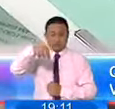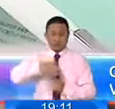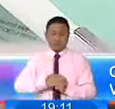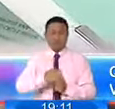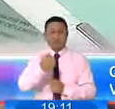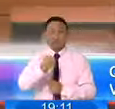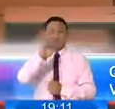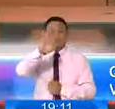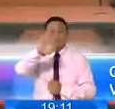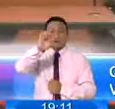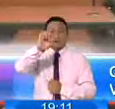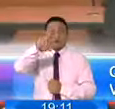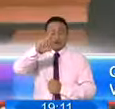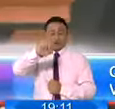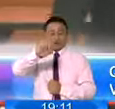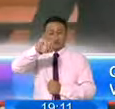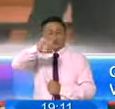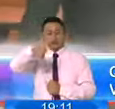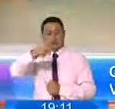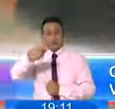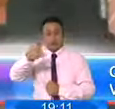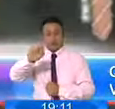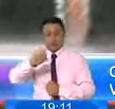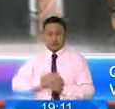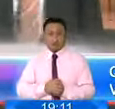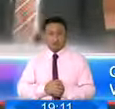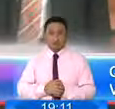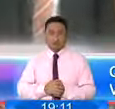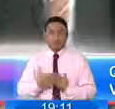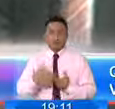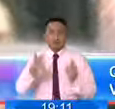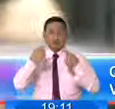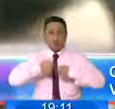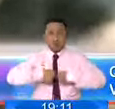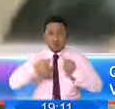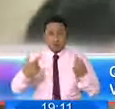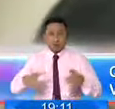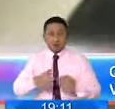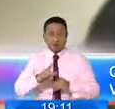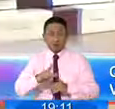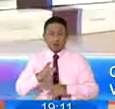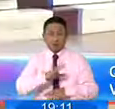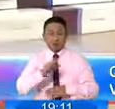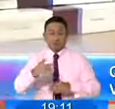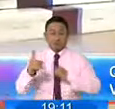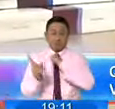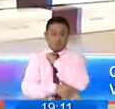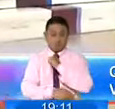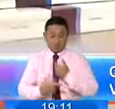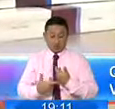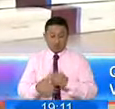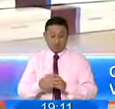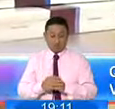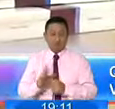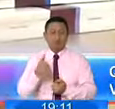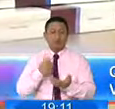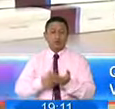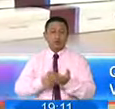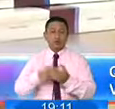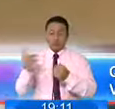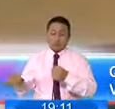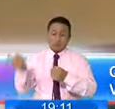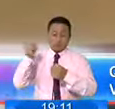P. Y según está previsto, la convocatoria realizada por el Juzgado de Garantías Penales, la audiencia de vinculación y formulación de